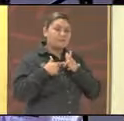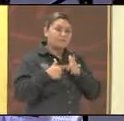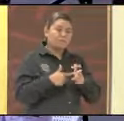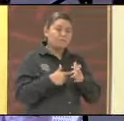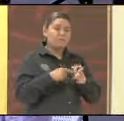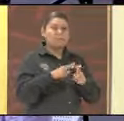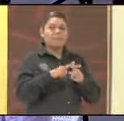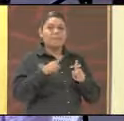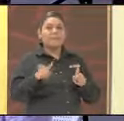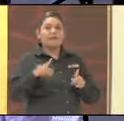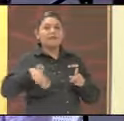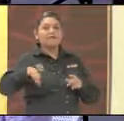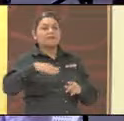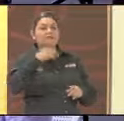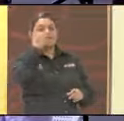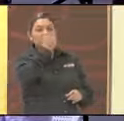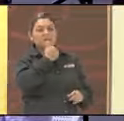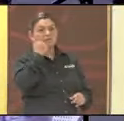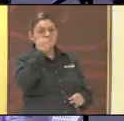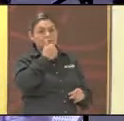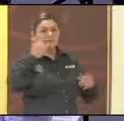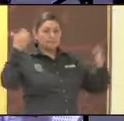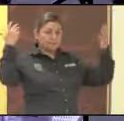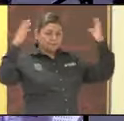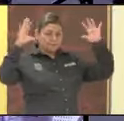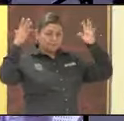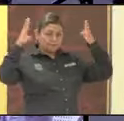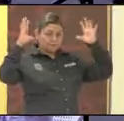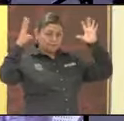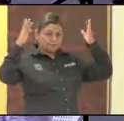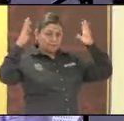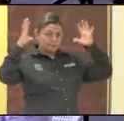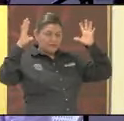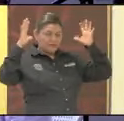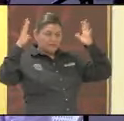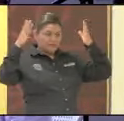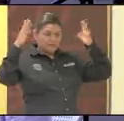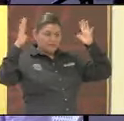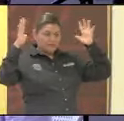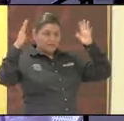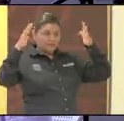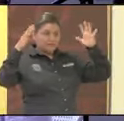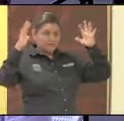directas a todos los estudiantes. A ver,